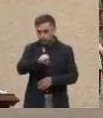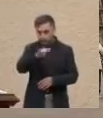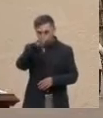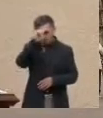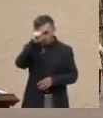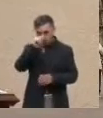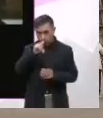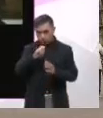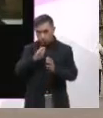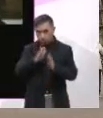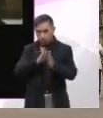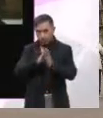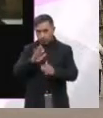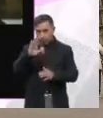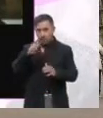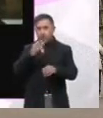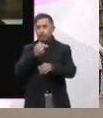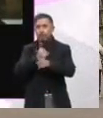sírvanse manifestarlo.